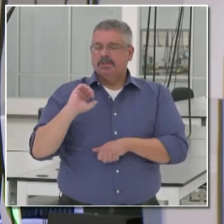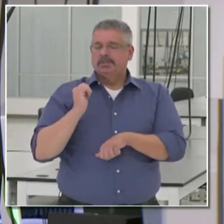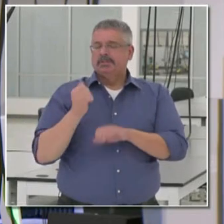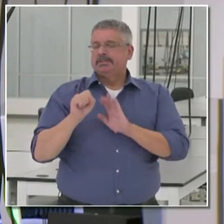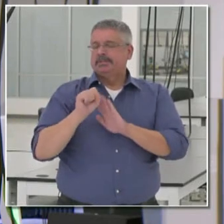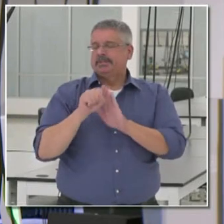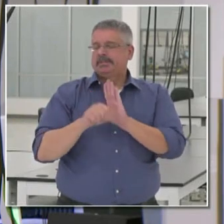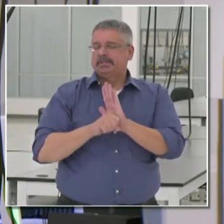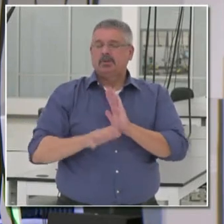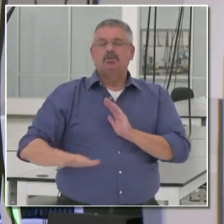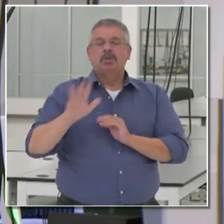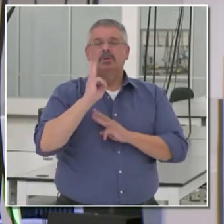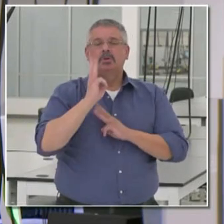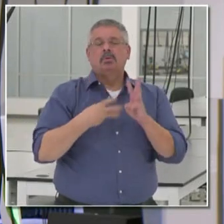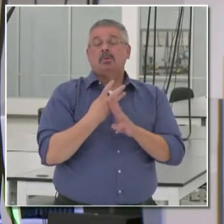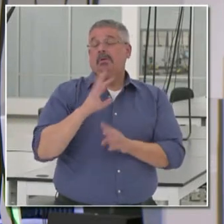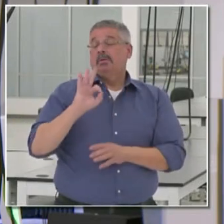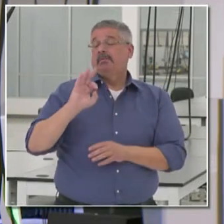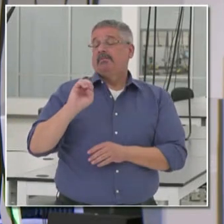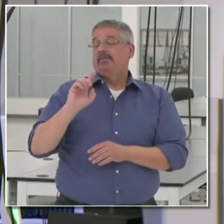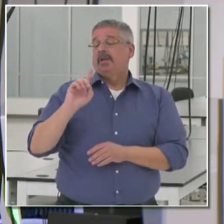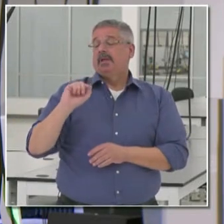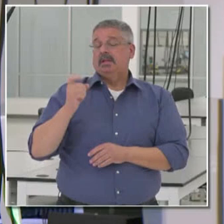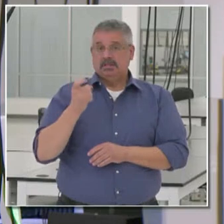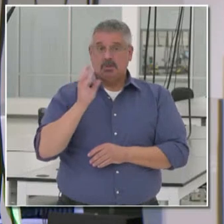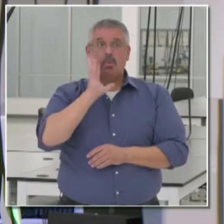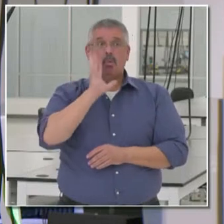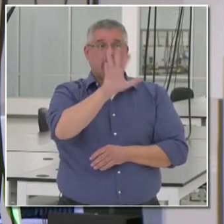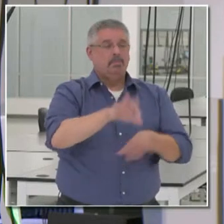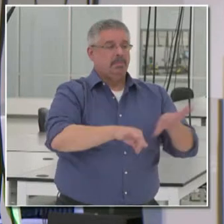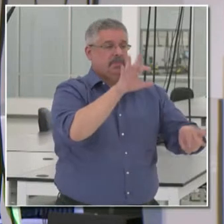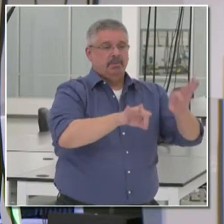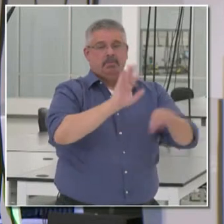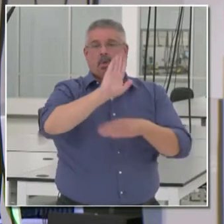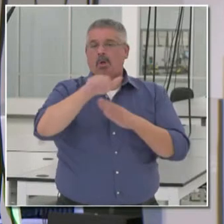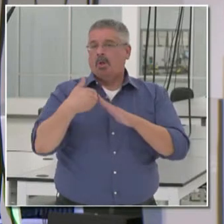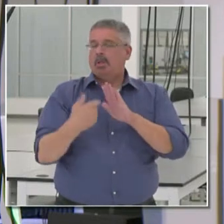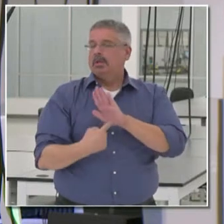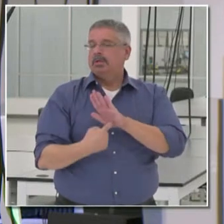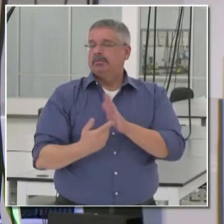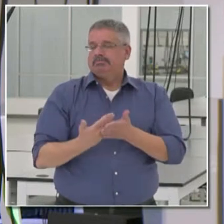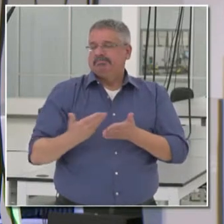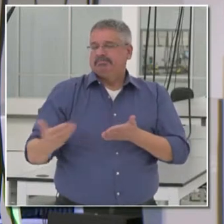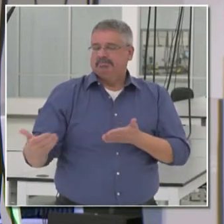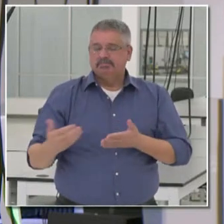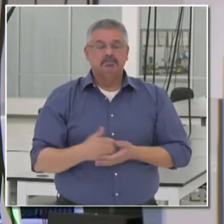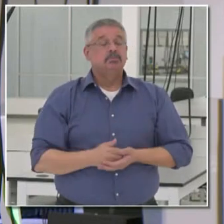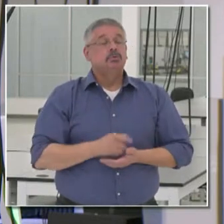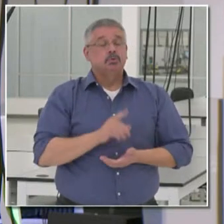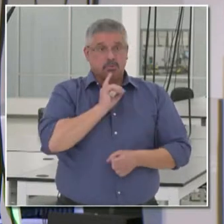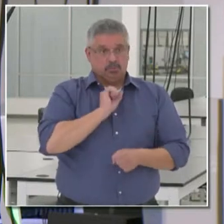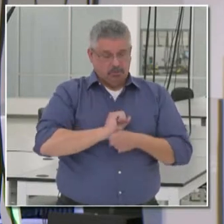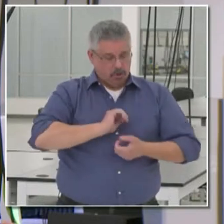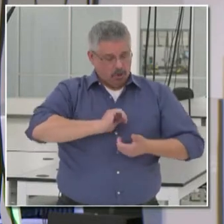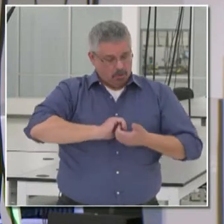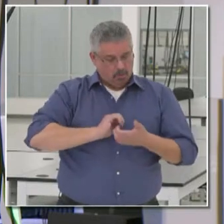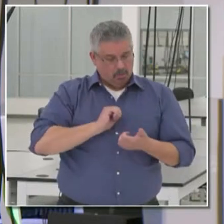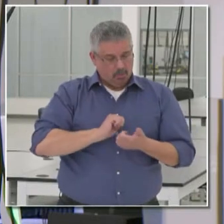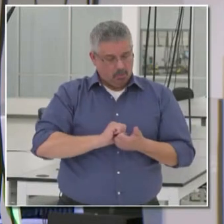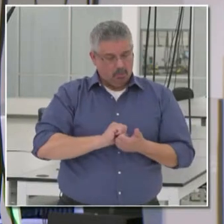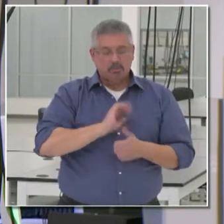conocido en el estado de california y el resto del mundo llamada fedex ellos van a recoger las muestras de modo que es una colaboración real